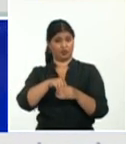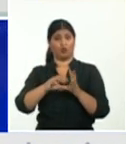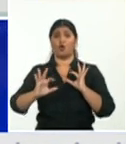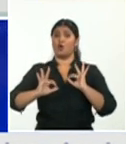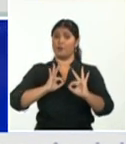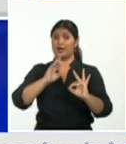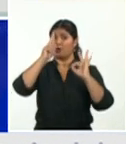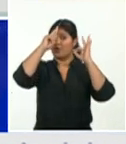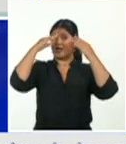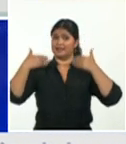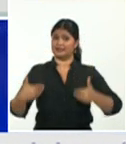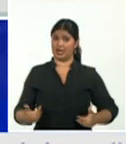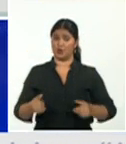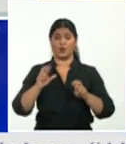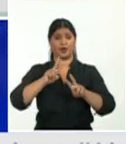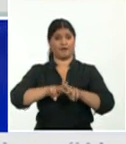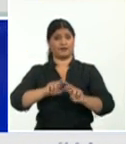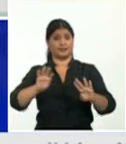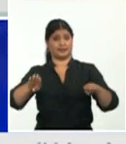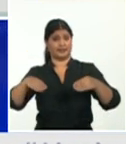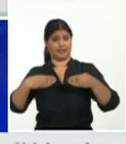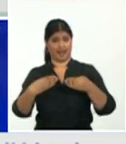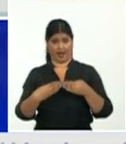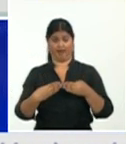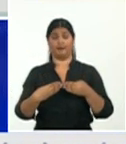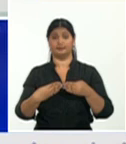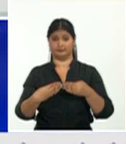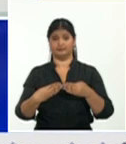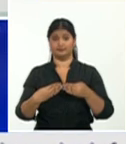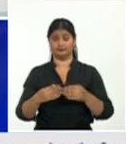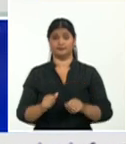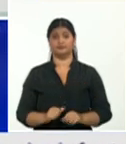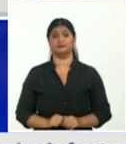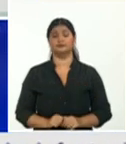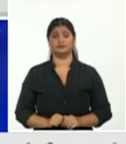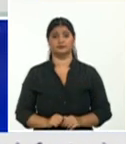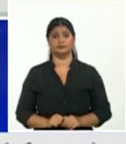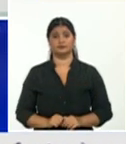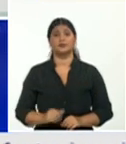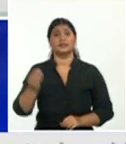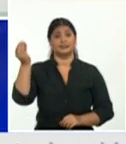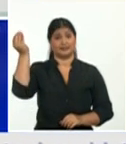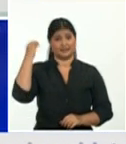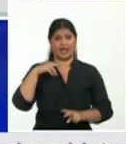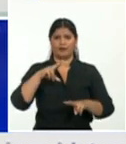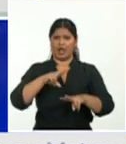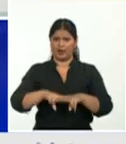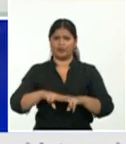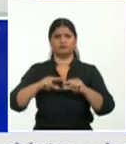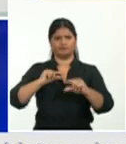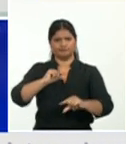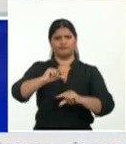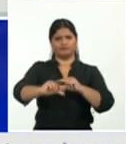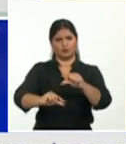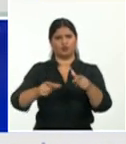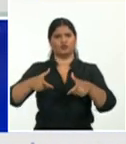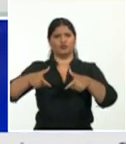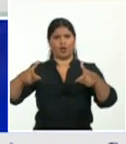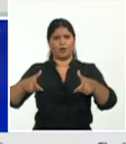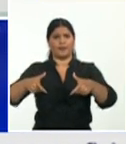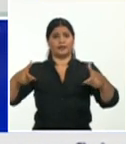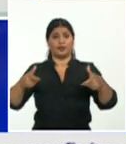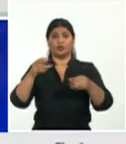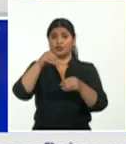que este territorio irá incrementando. Sin embargo, es de las 5 provincias estas